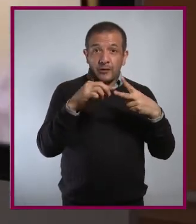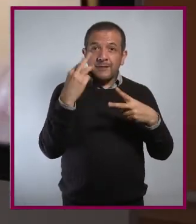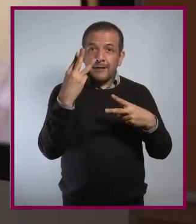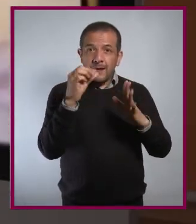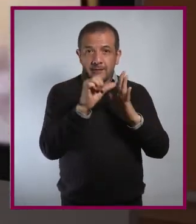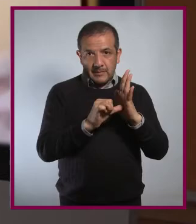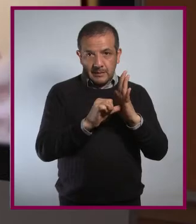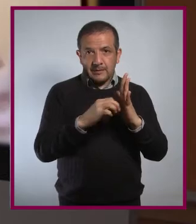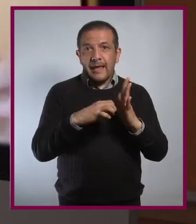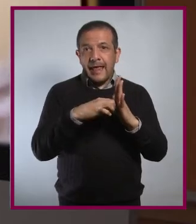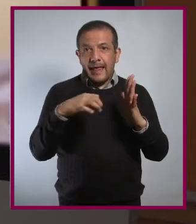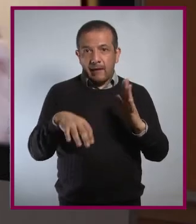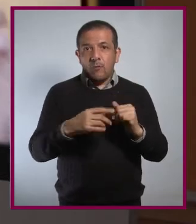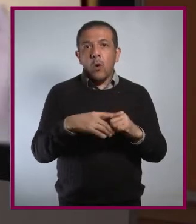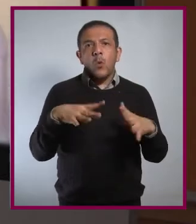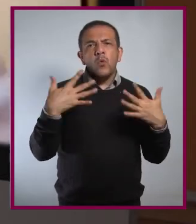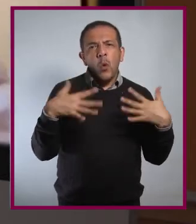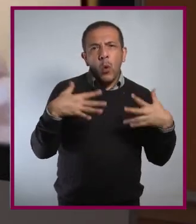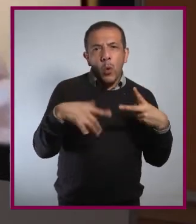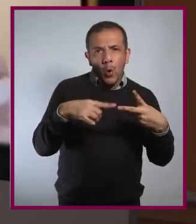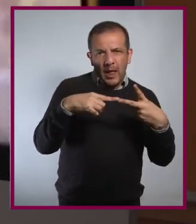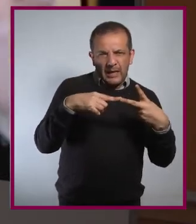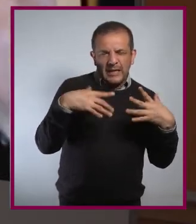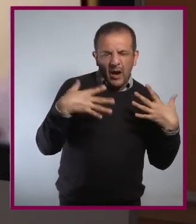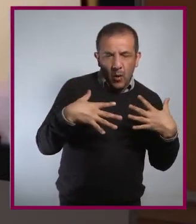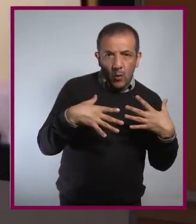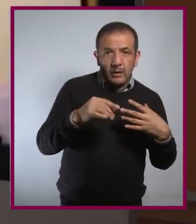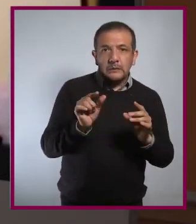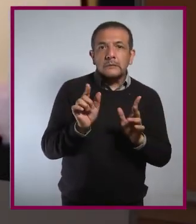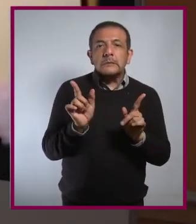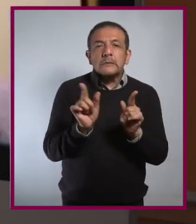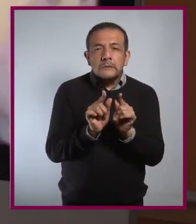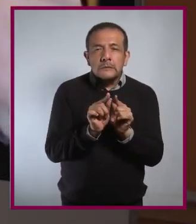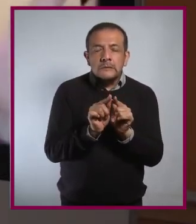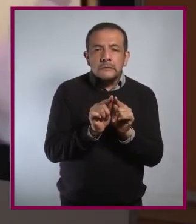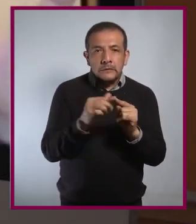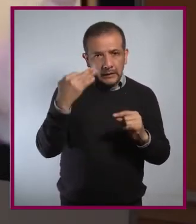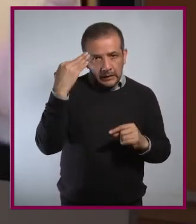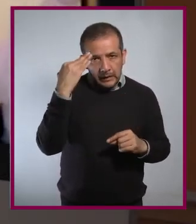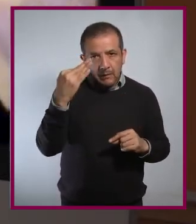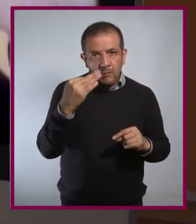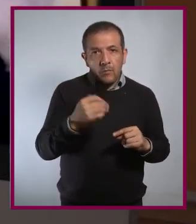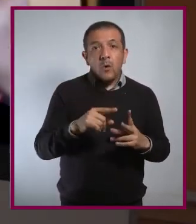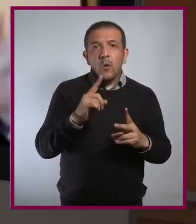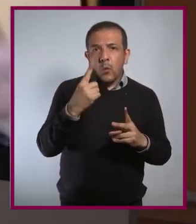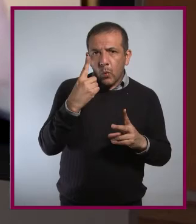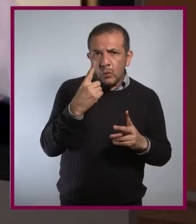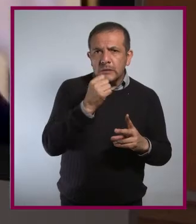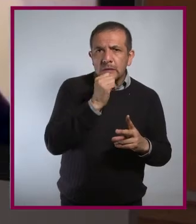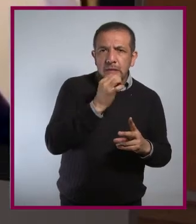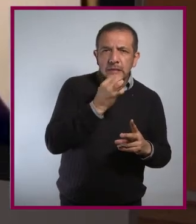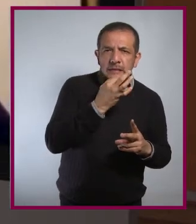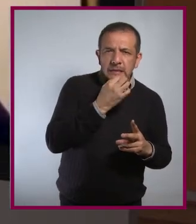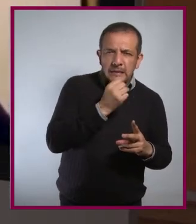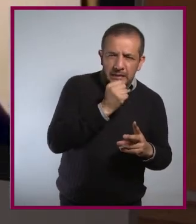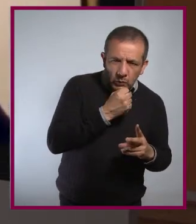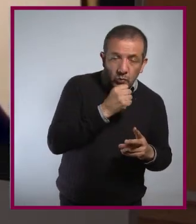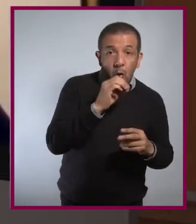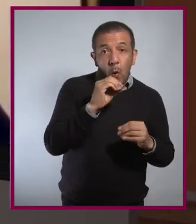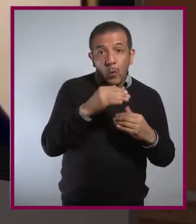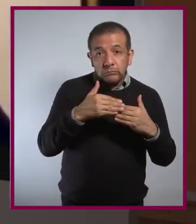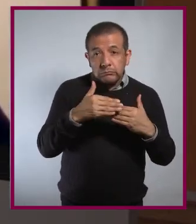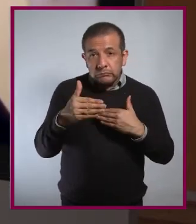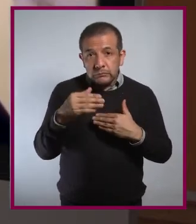3 meses, que significa que un dolor agudo es el de corta duración, se espera que dure desde un segundo y hasta